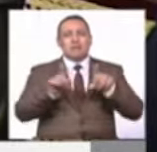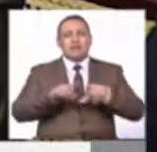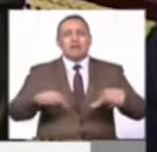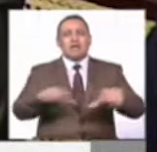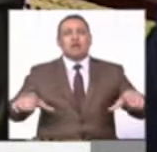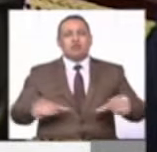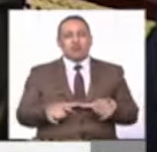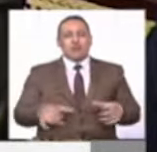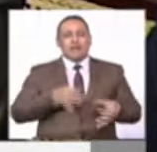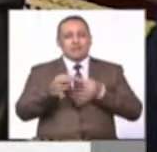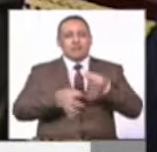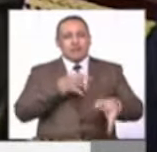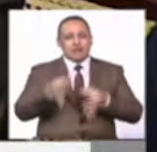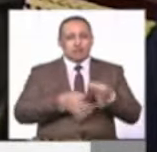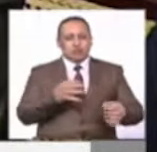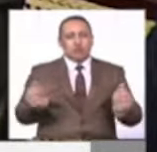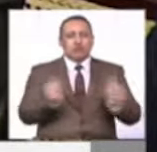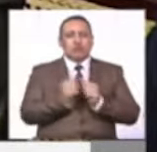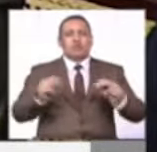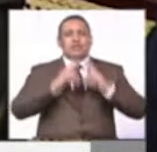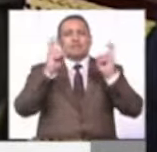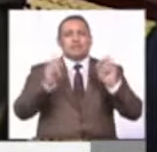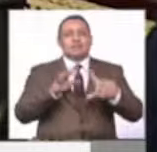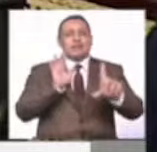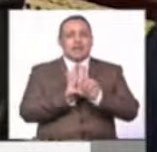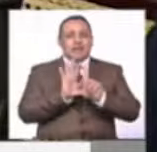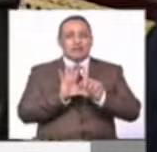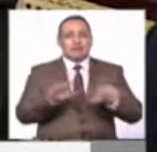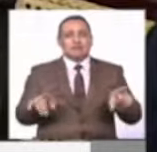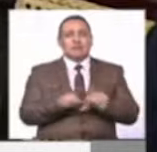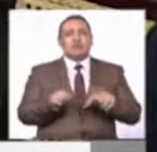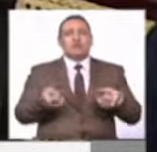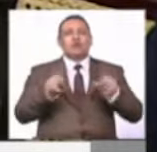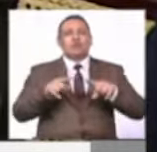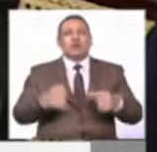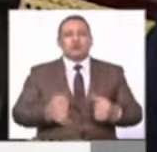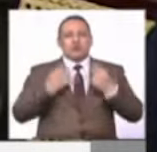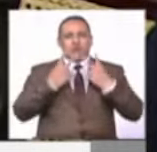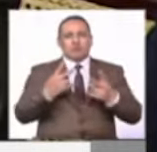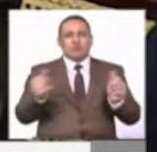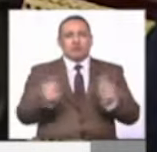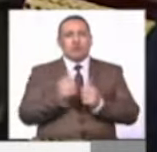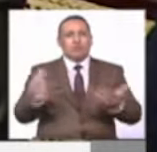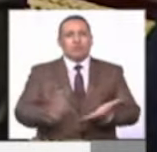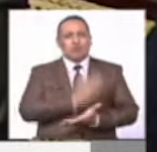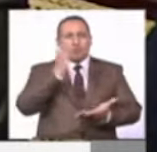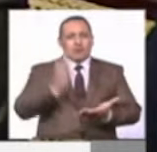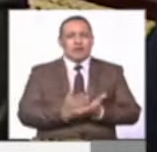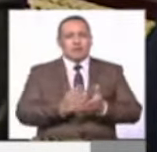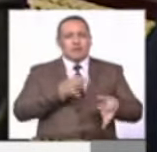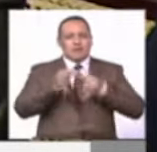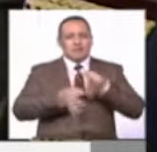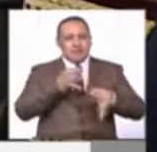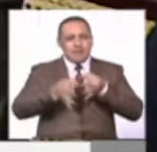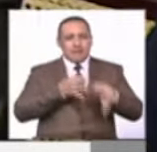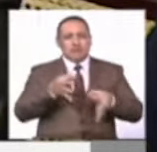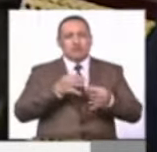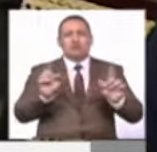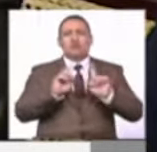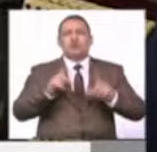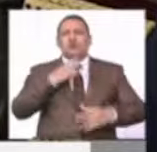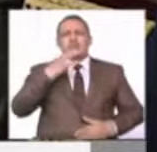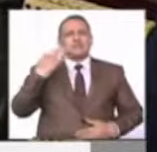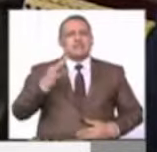de la interpretación de la argumentación jurídica cuando nos enfrentamos ante problemas interpretativos no